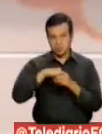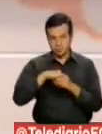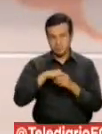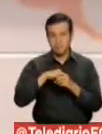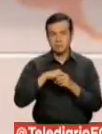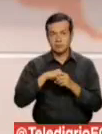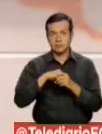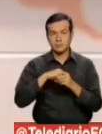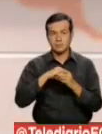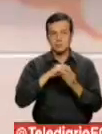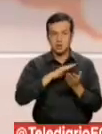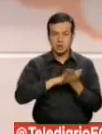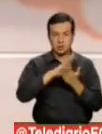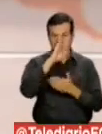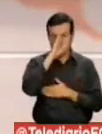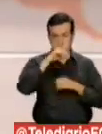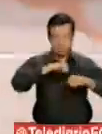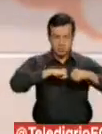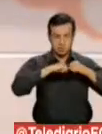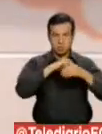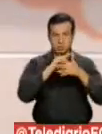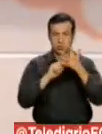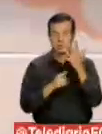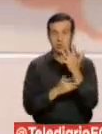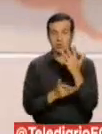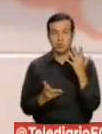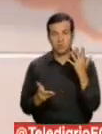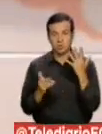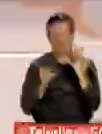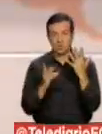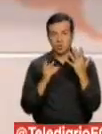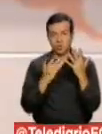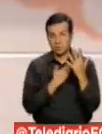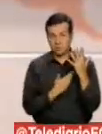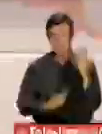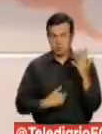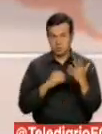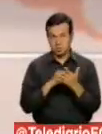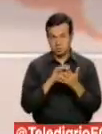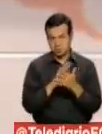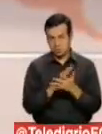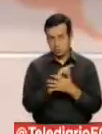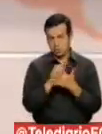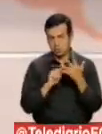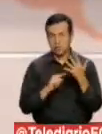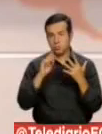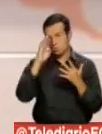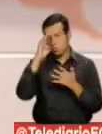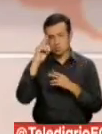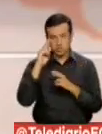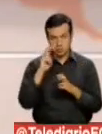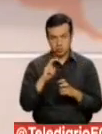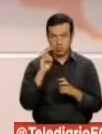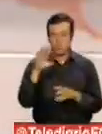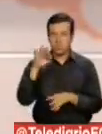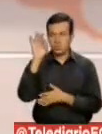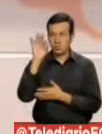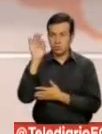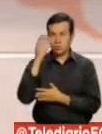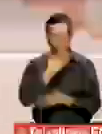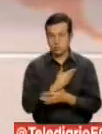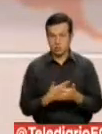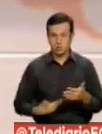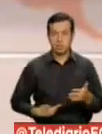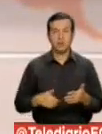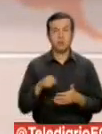Gestión y Transparencia, que eran los que realmente costaban en el decreto. Claro que apareció de Senaín, aparecieron representantes de la Presidencia